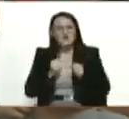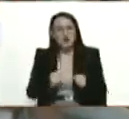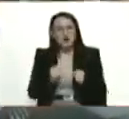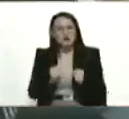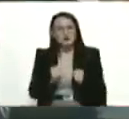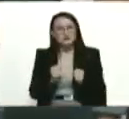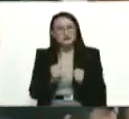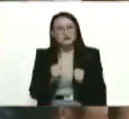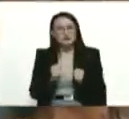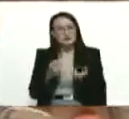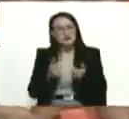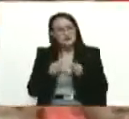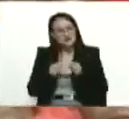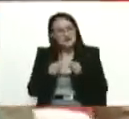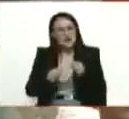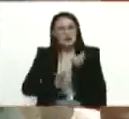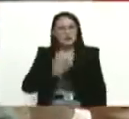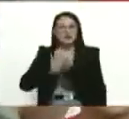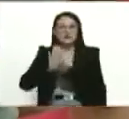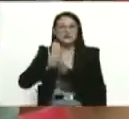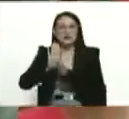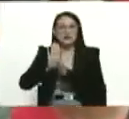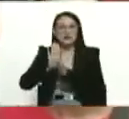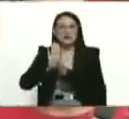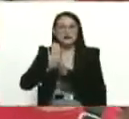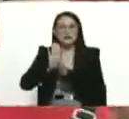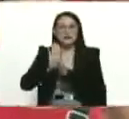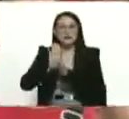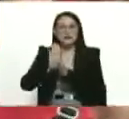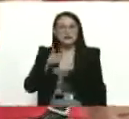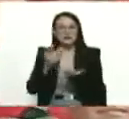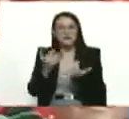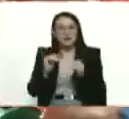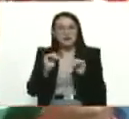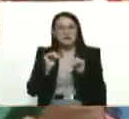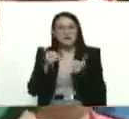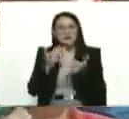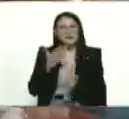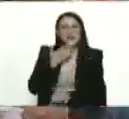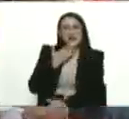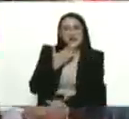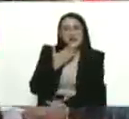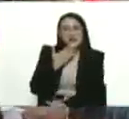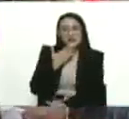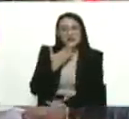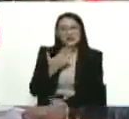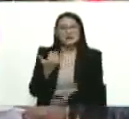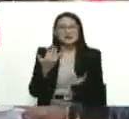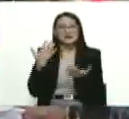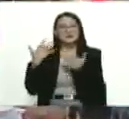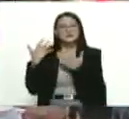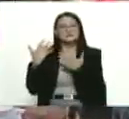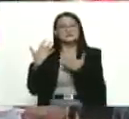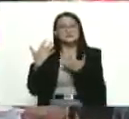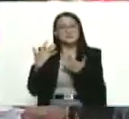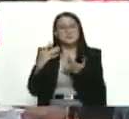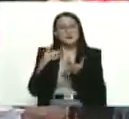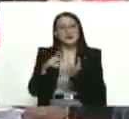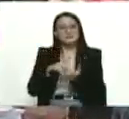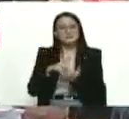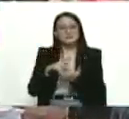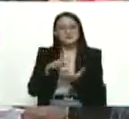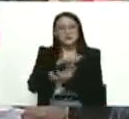a permitir seguir avanzando. Y aquellos que piensan entretenerse y desviarse y caer en las bajas